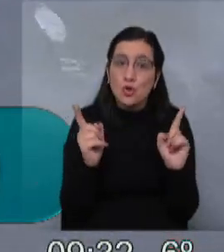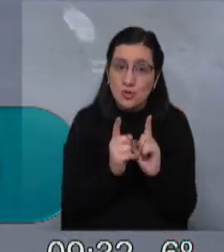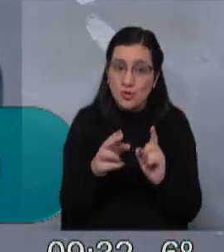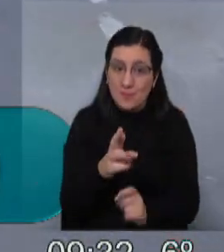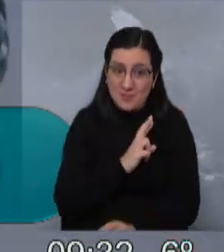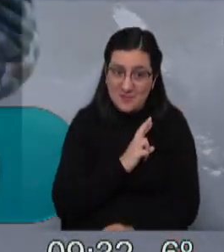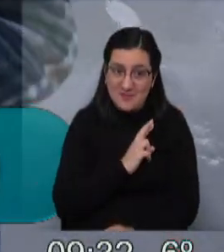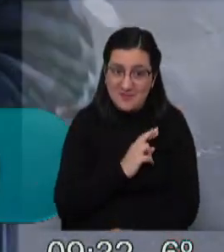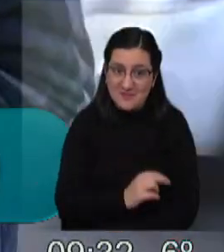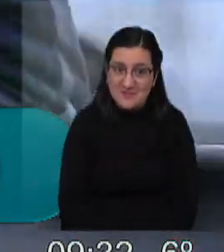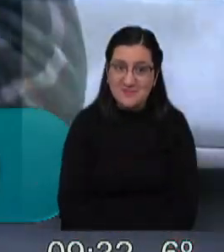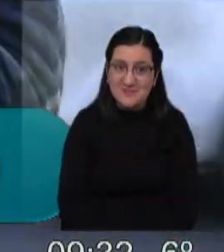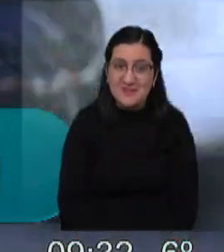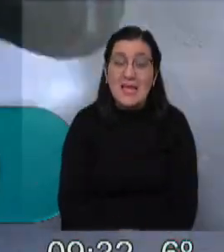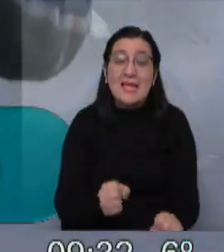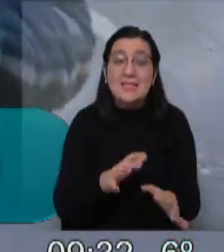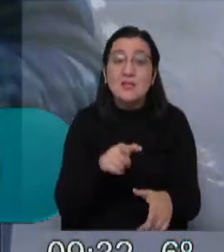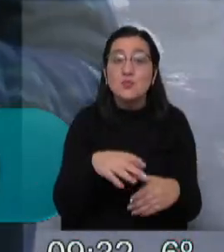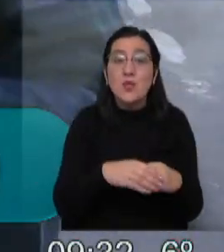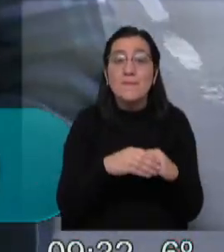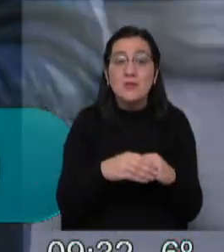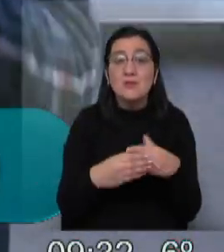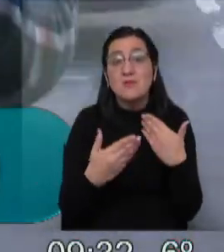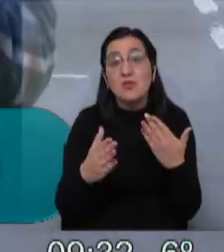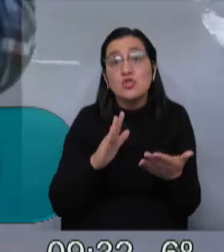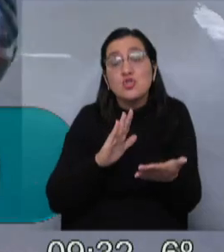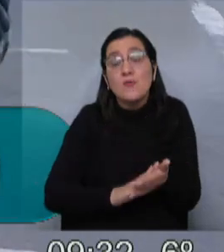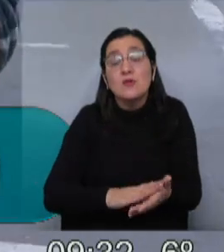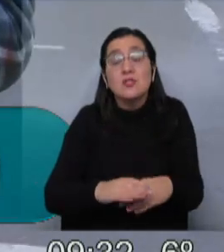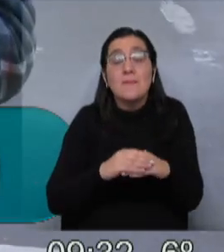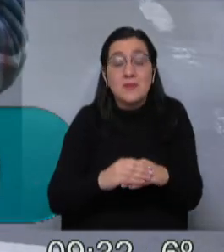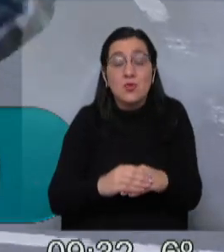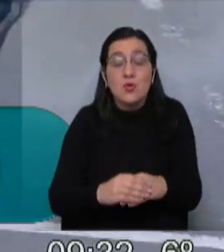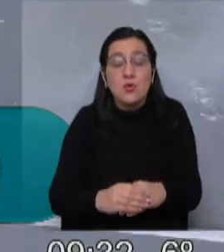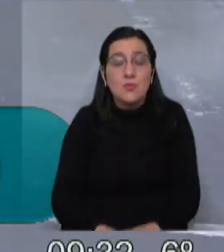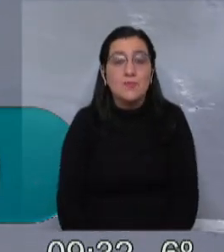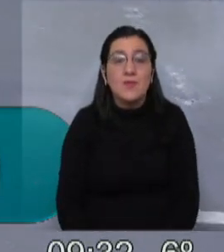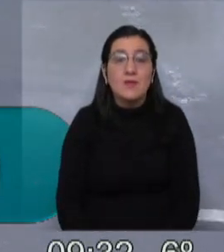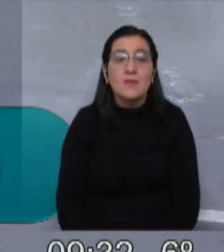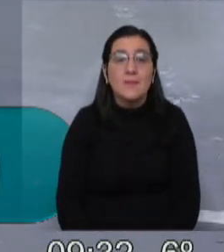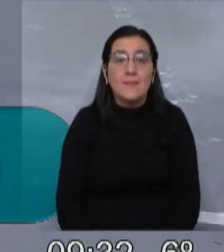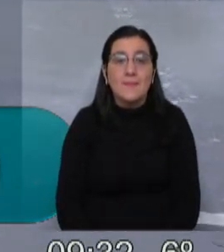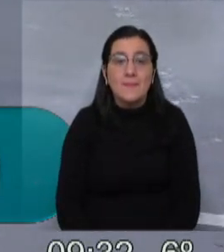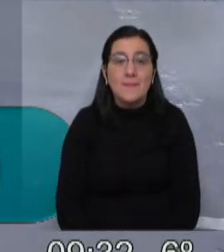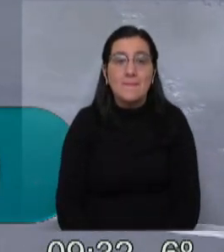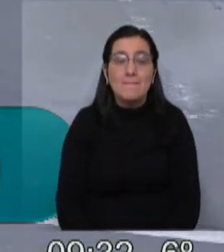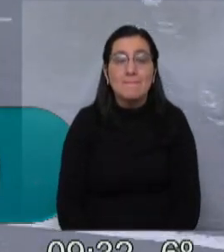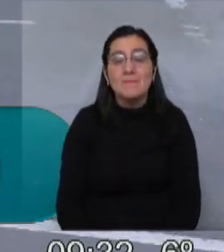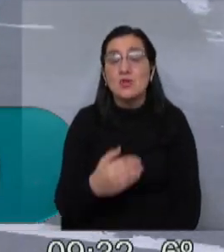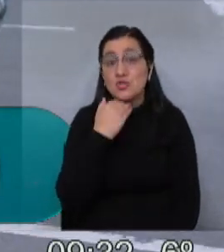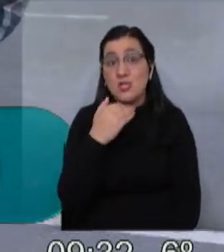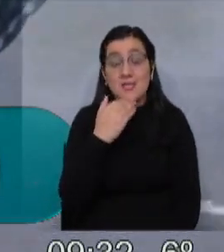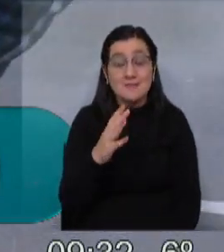Sí. ¿Cómo son sus amigos? Estamos hablando de las amistades. ¿Cómo debe de ser un buen amigo? Fai, la verdad, no